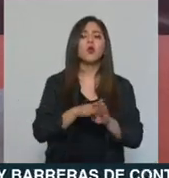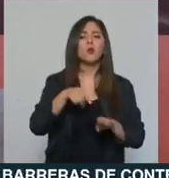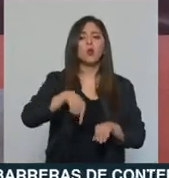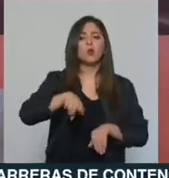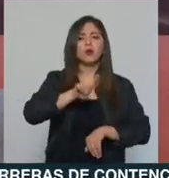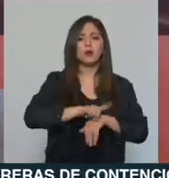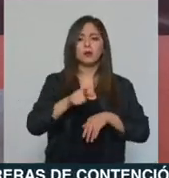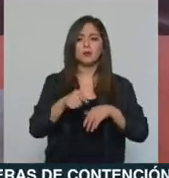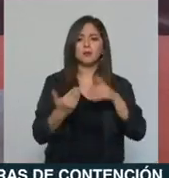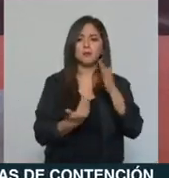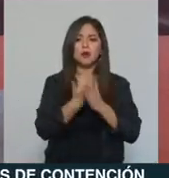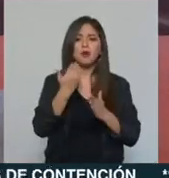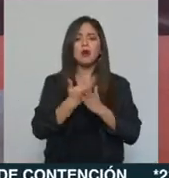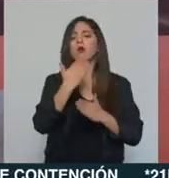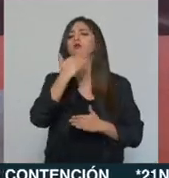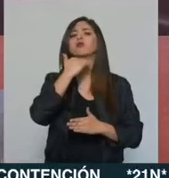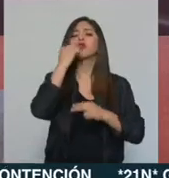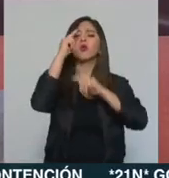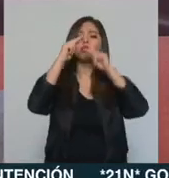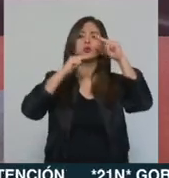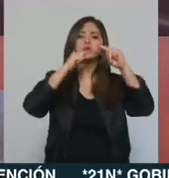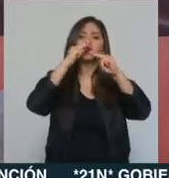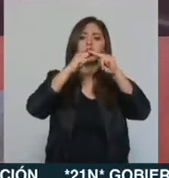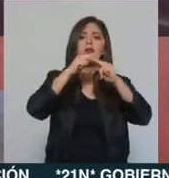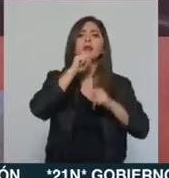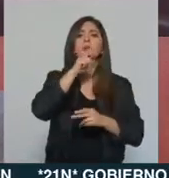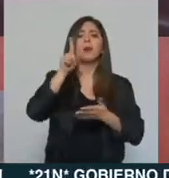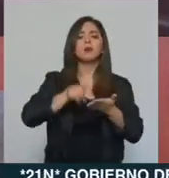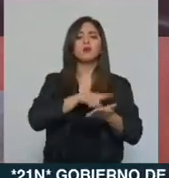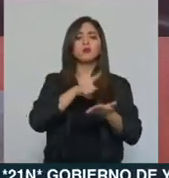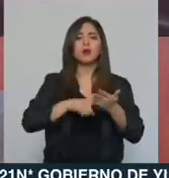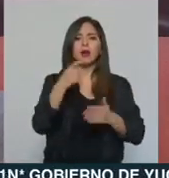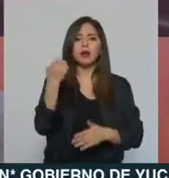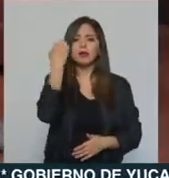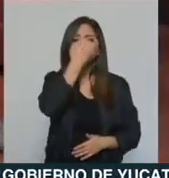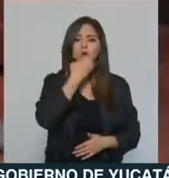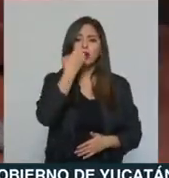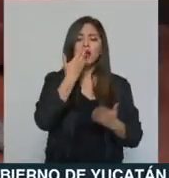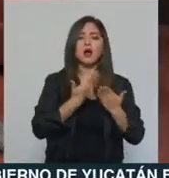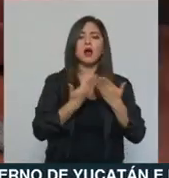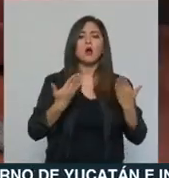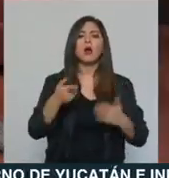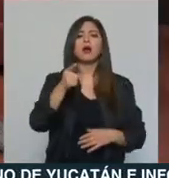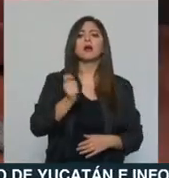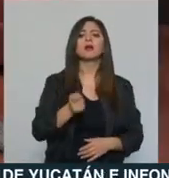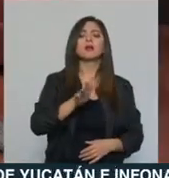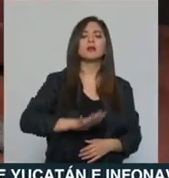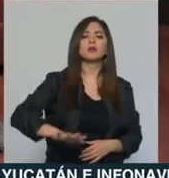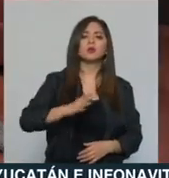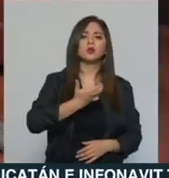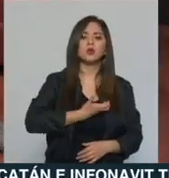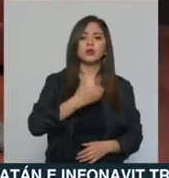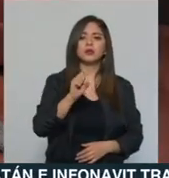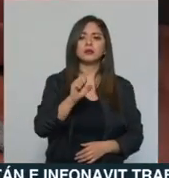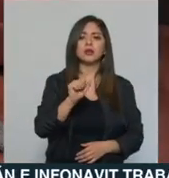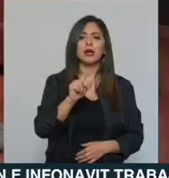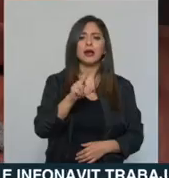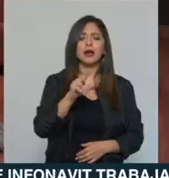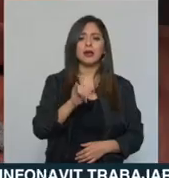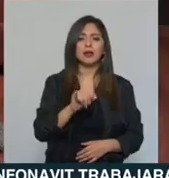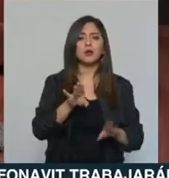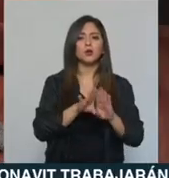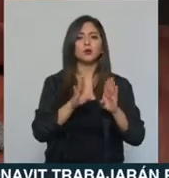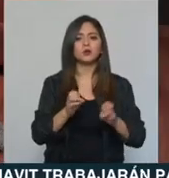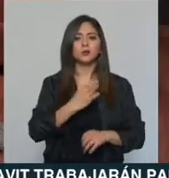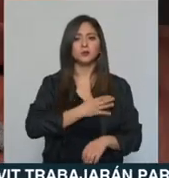mañana, precisamente de contingencia y también de suspensión de clases. Vamos a enlazarnos hasta el primer cuadro con nuestra compañera Saray. Muy buenos días.